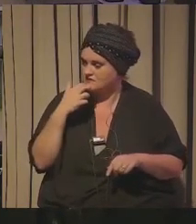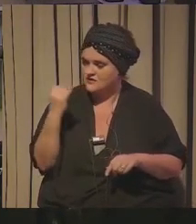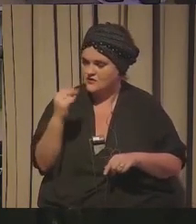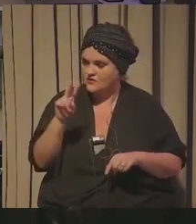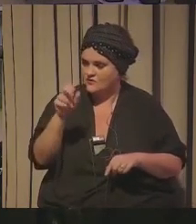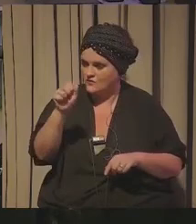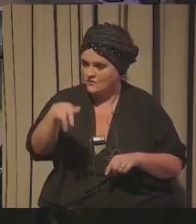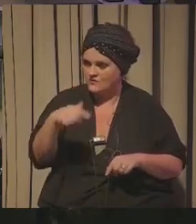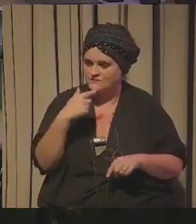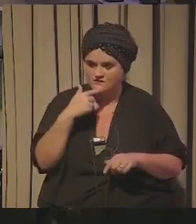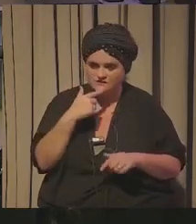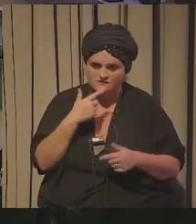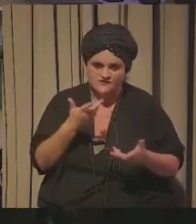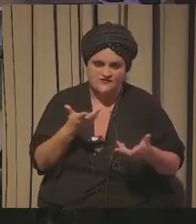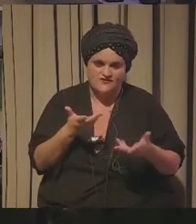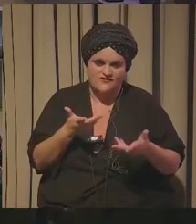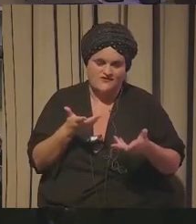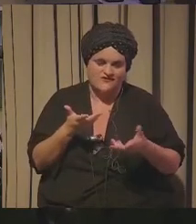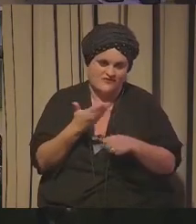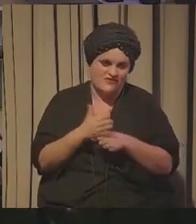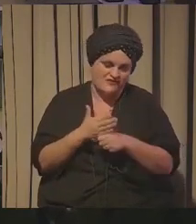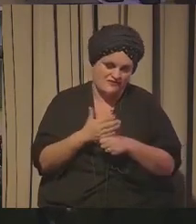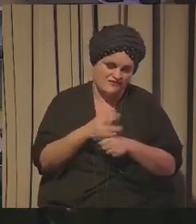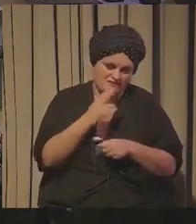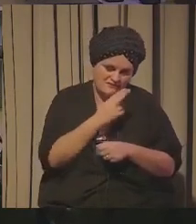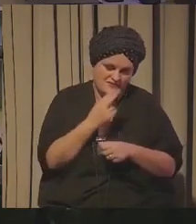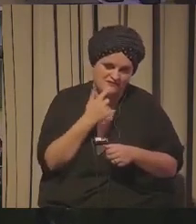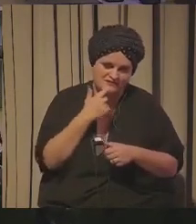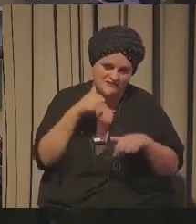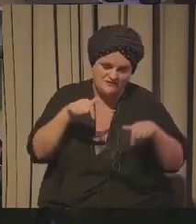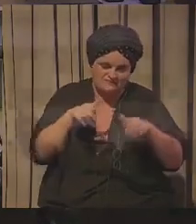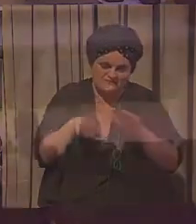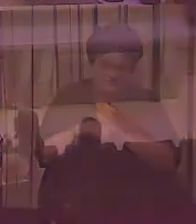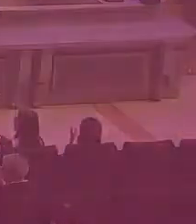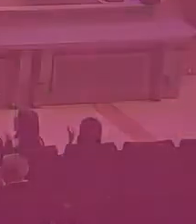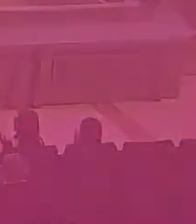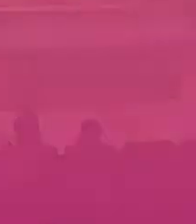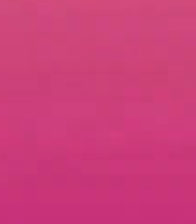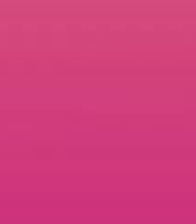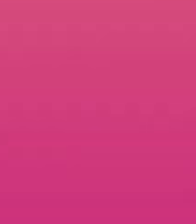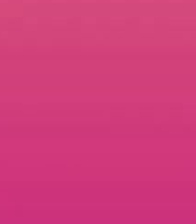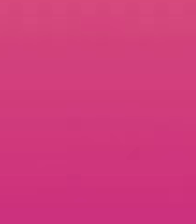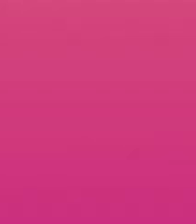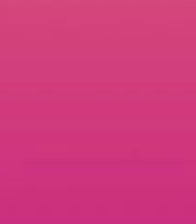cerveza, así que es una razón muy sólida para quedarme. Gracias.